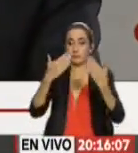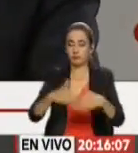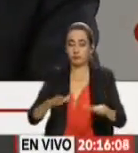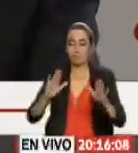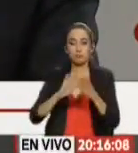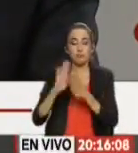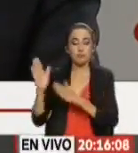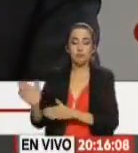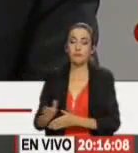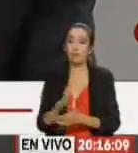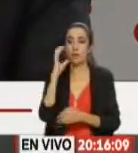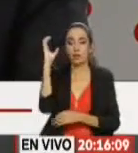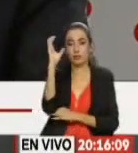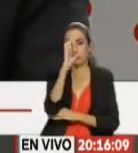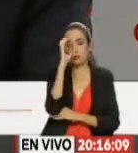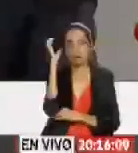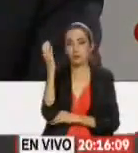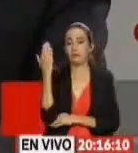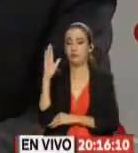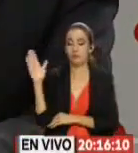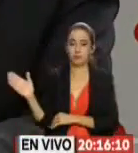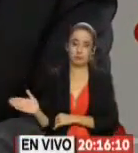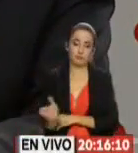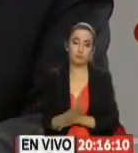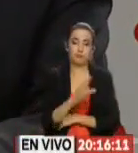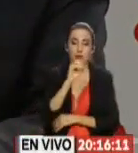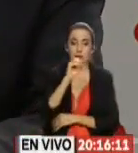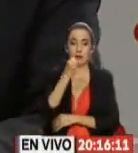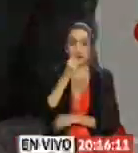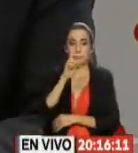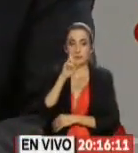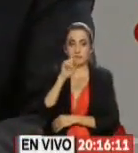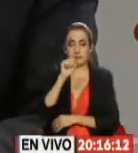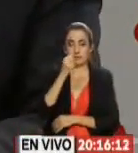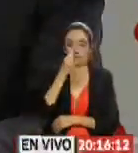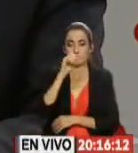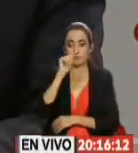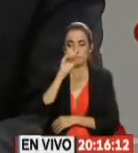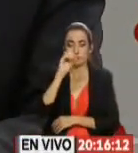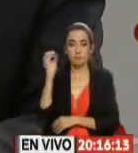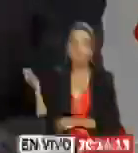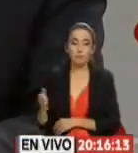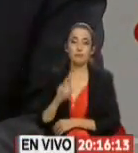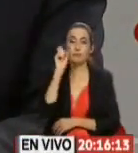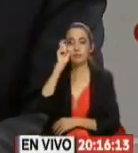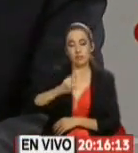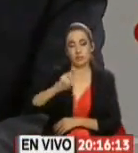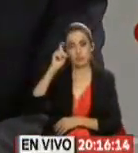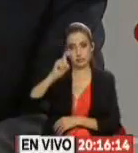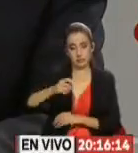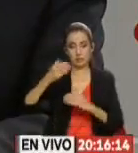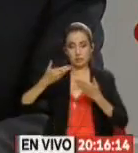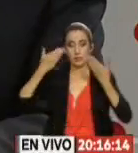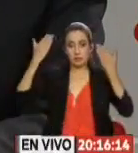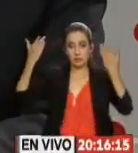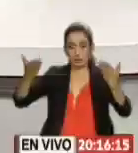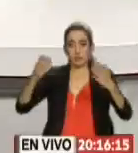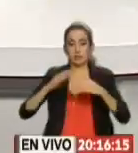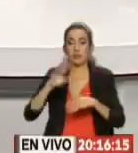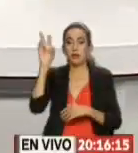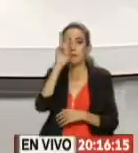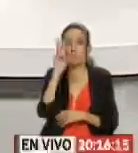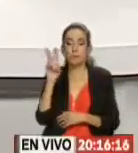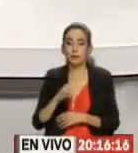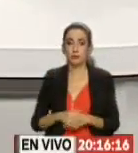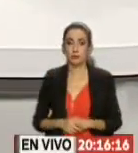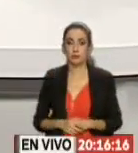está en Colombia, que está en Brasil, que está en Curazao. Necesitamos que esa ayuda humanitaria entre a Venezuela.